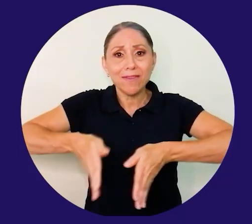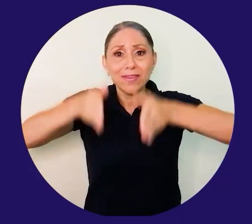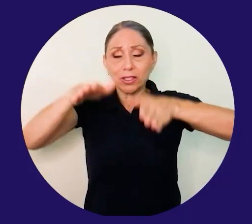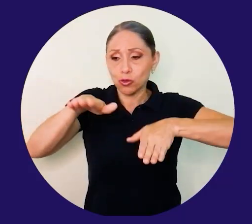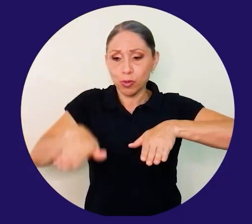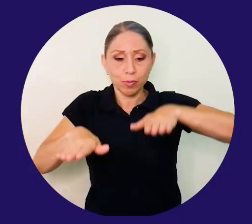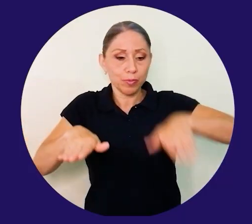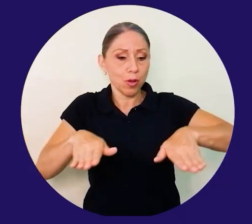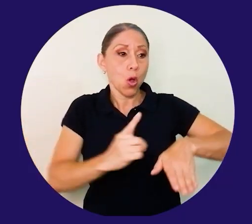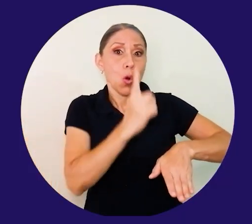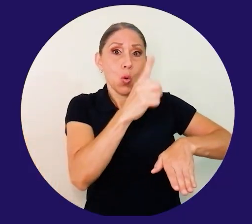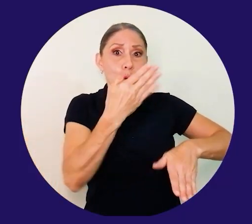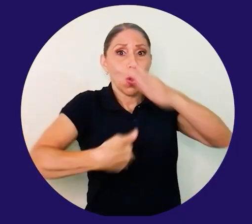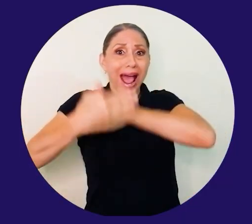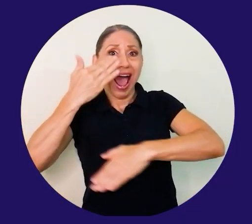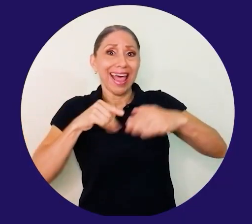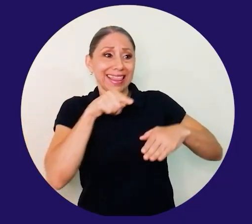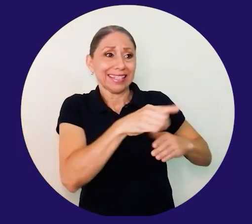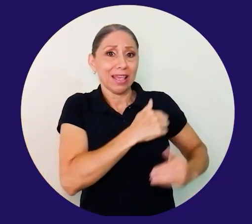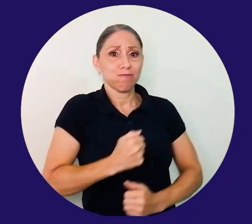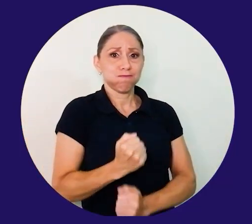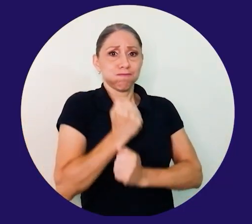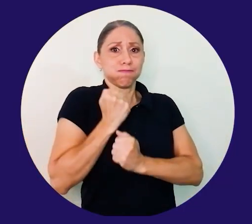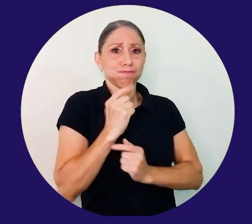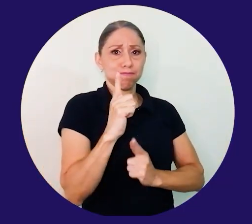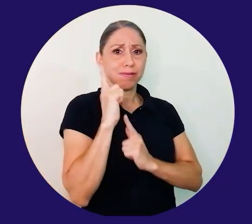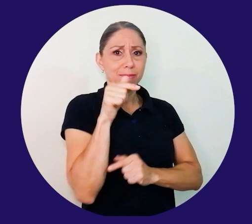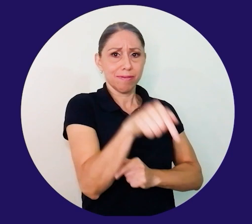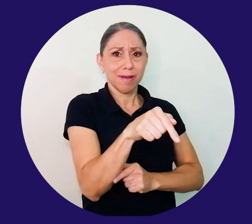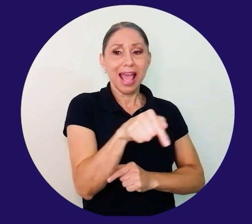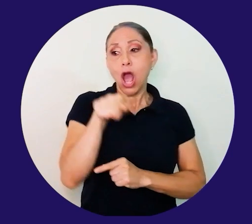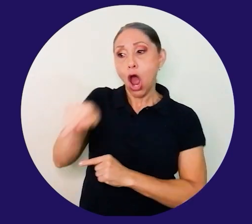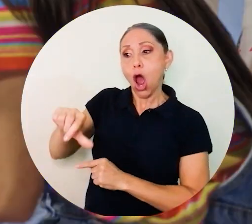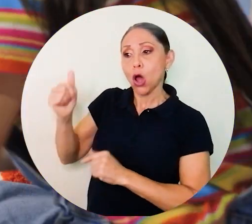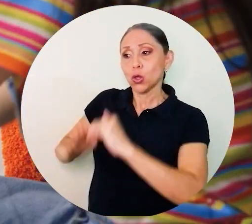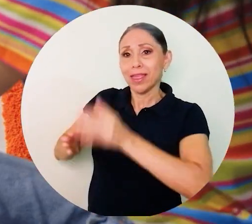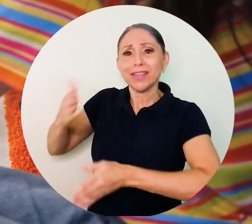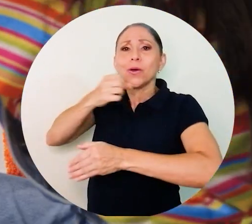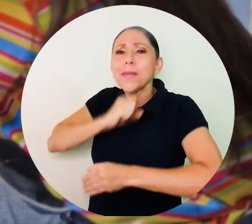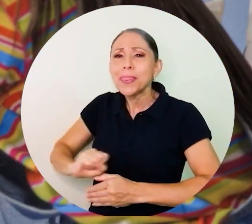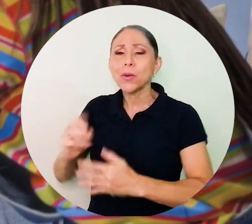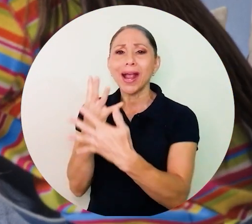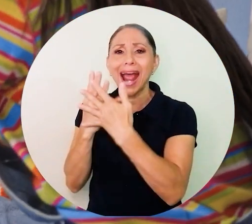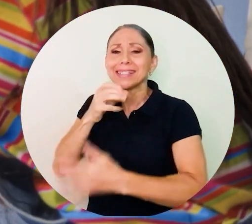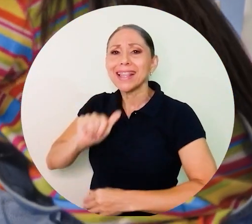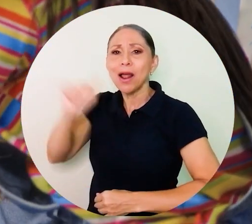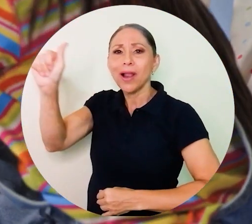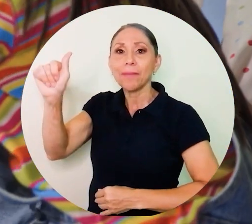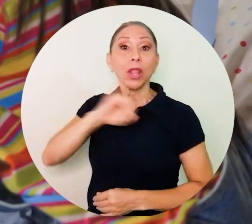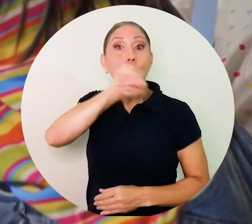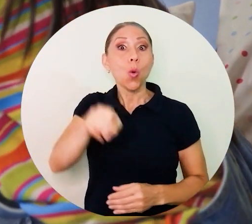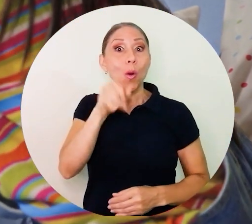edificios, uno que fue cuartel y otro que fue la antigua cárcel de Alajuela. Juan Santa María representa a todas